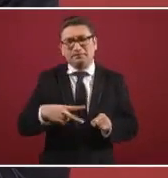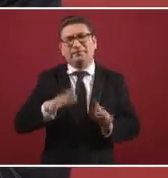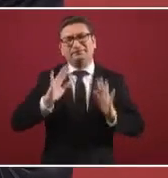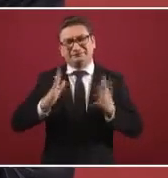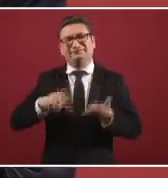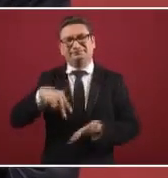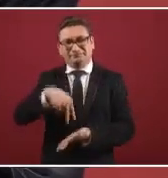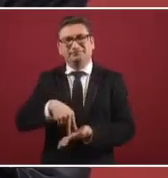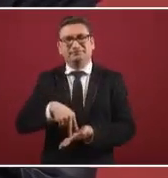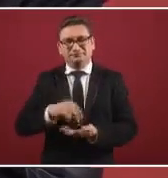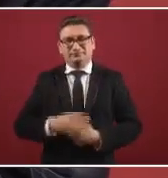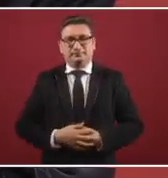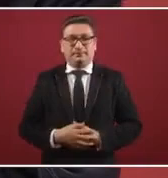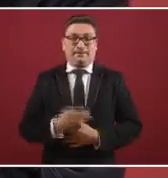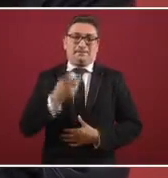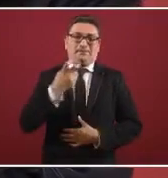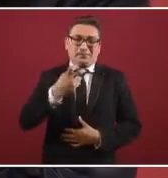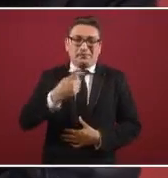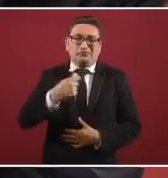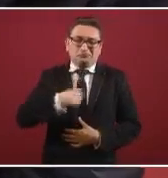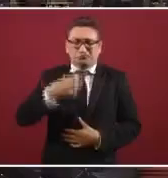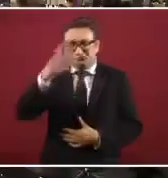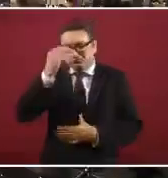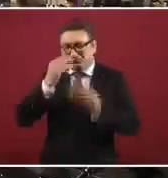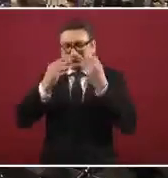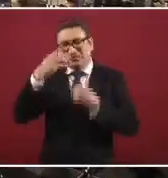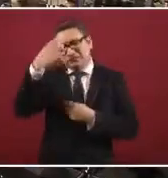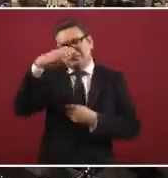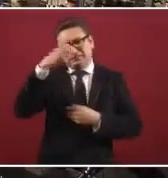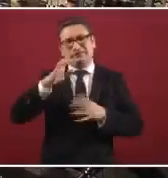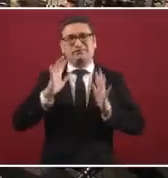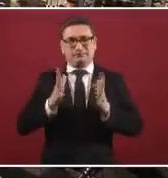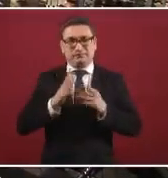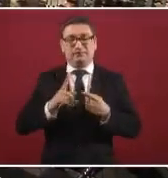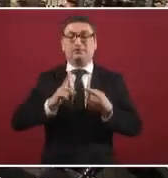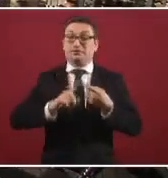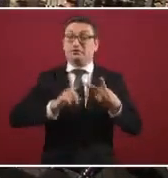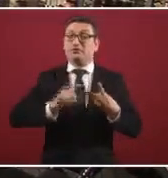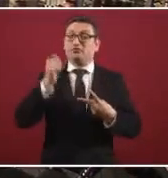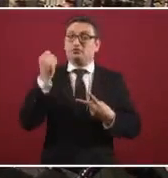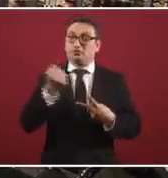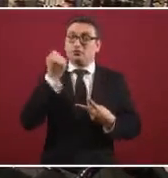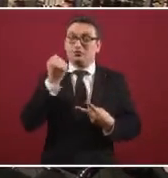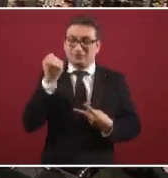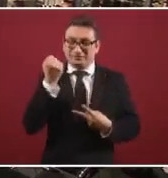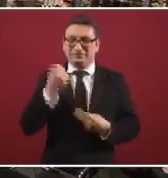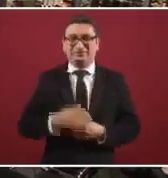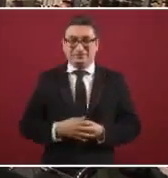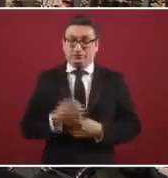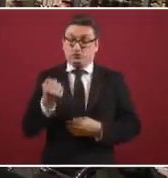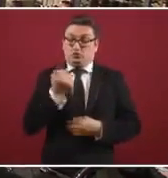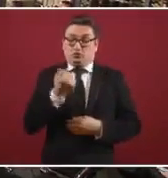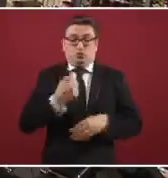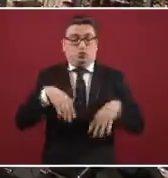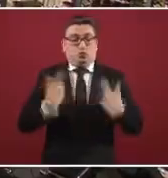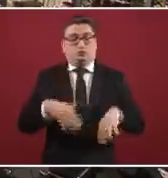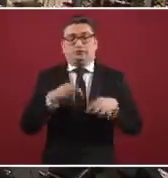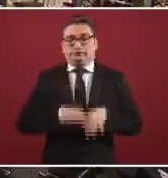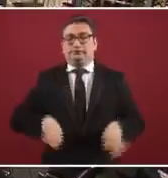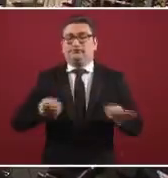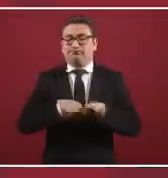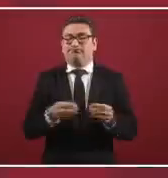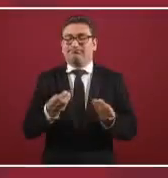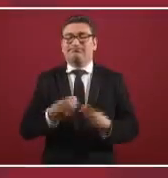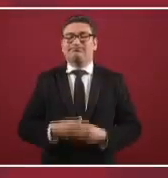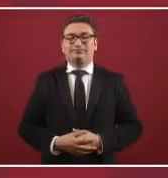Entonces tiene eso, tiene que ver con la experiencia y la suerte, porque la suerte cuenta mucho. O